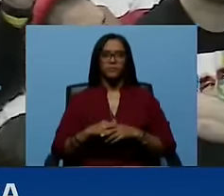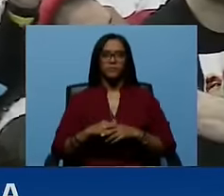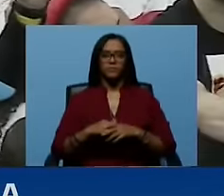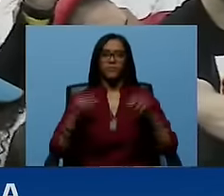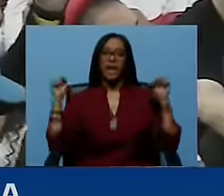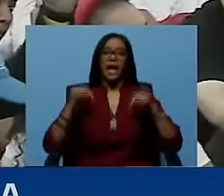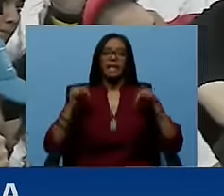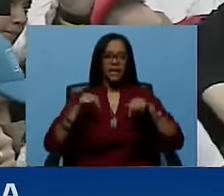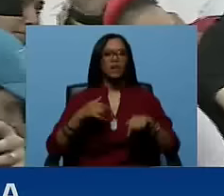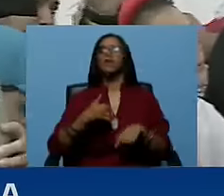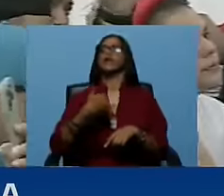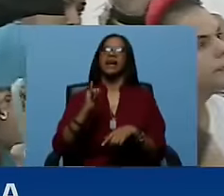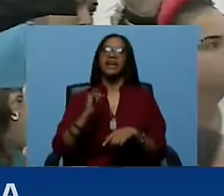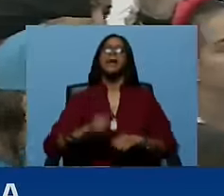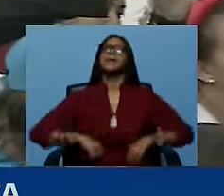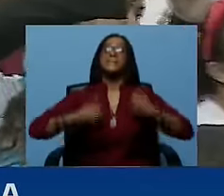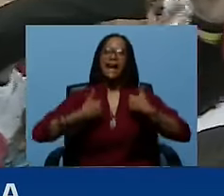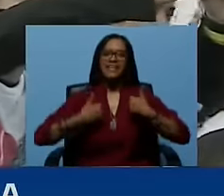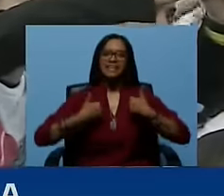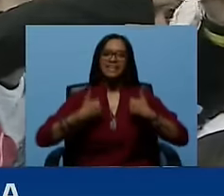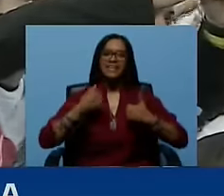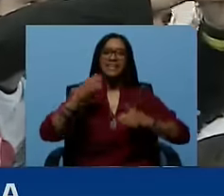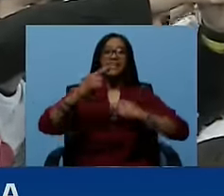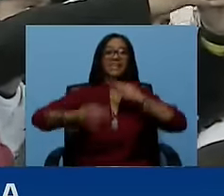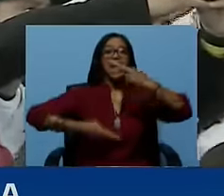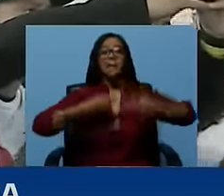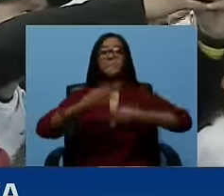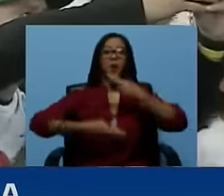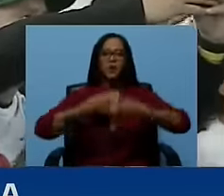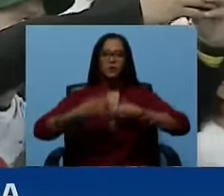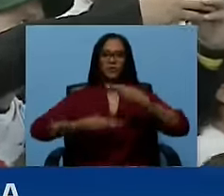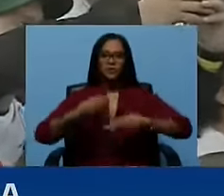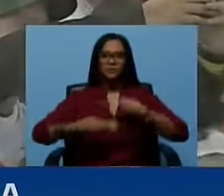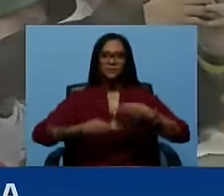Aquí lo que habrá es más revolución.